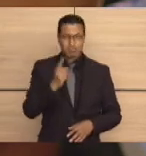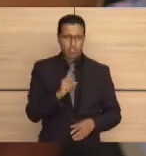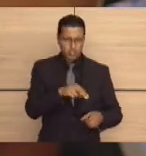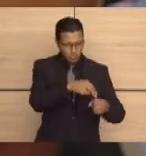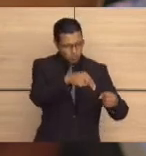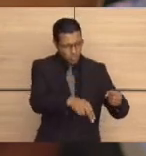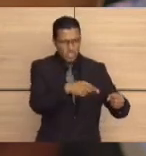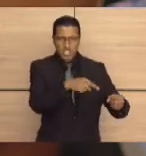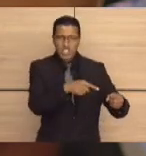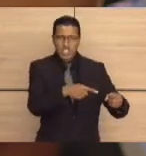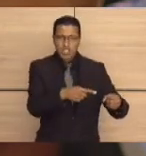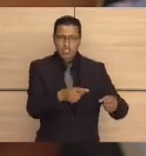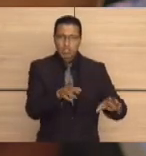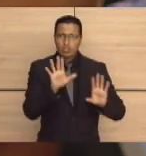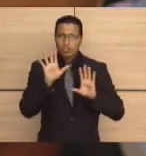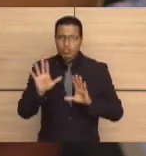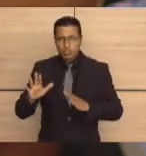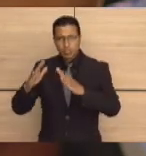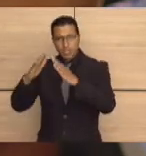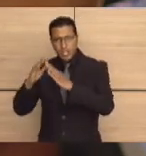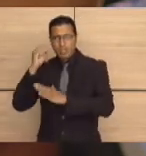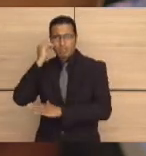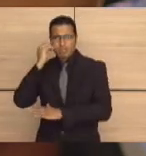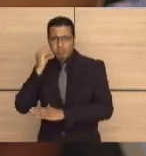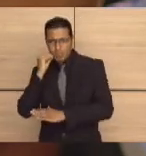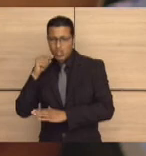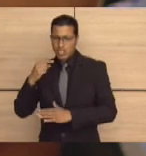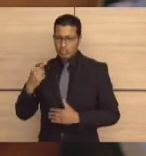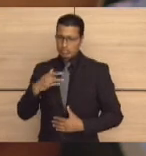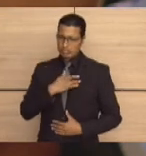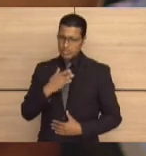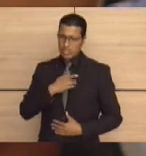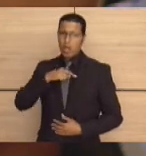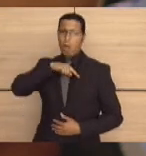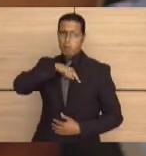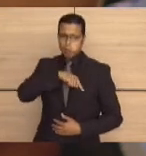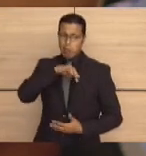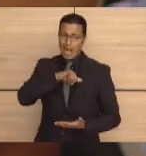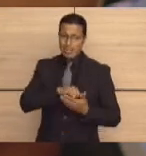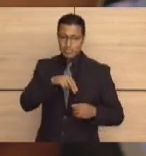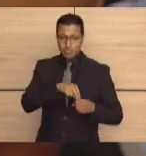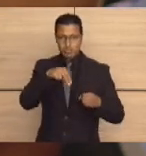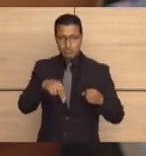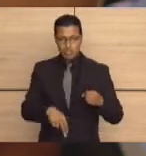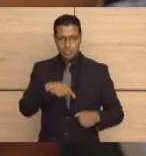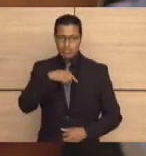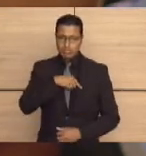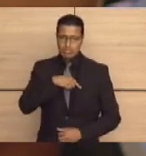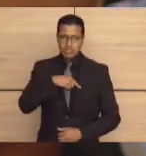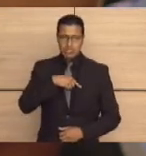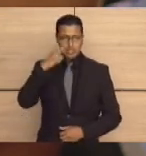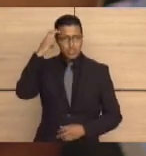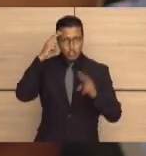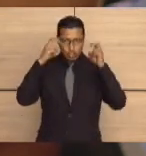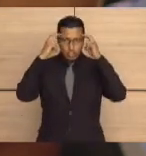algo que se instaura desde adentro, desde el orgullo que cada quien tiene del país al que pertenece, el conocimiento que cada quien